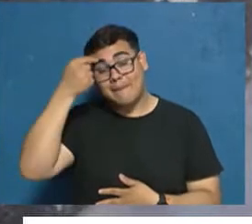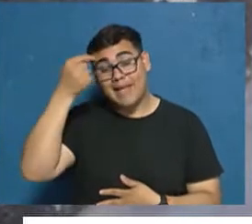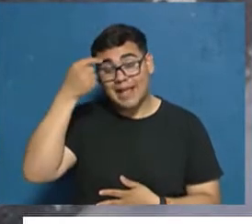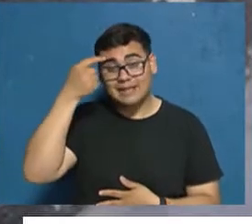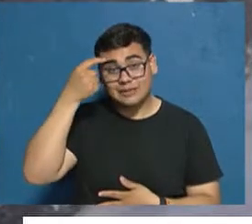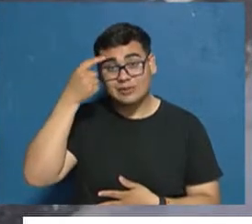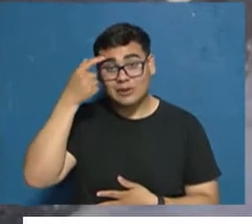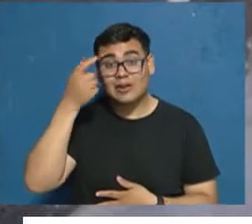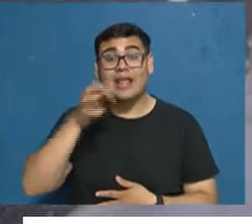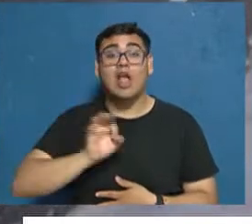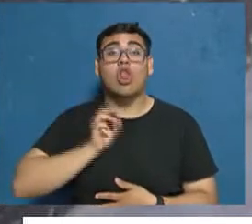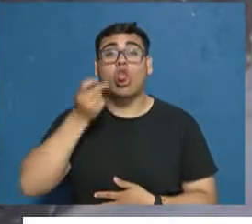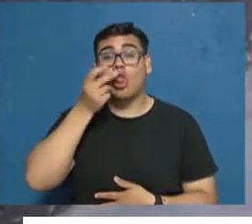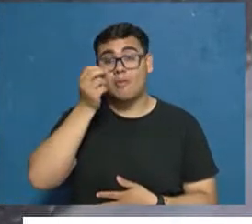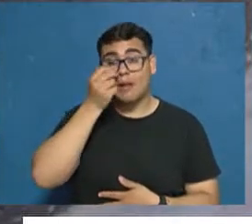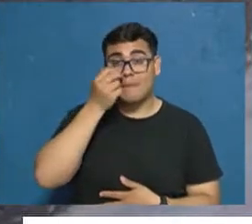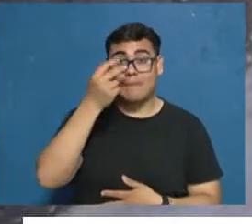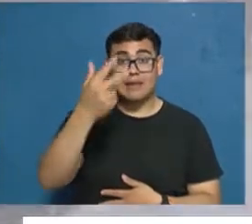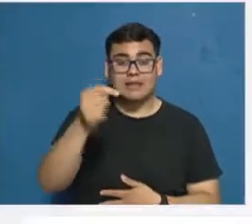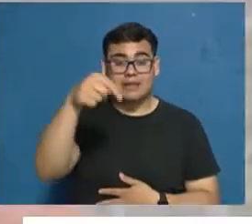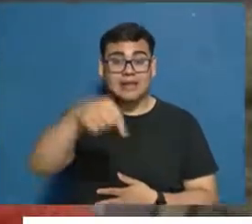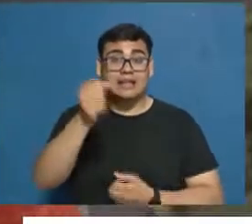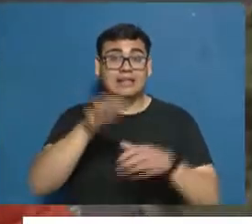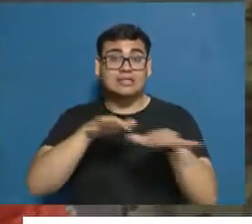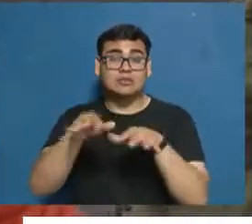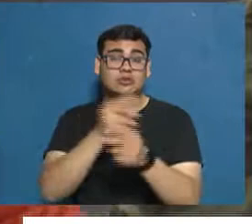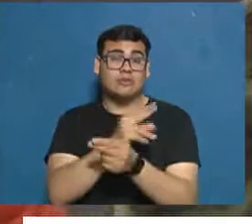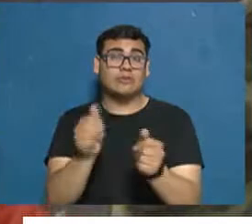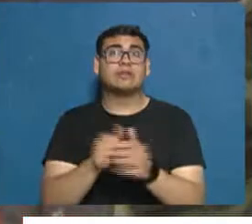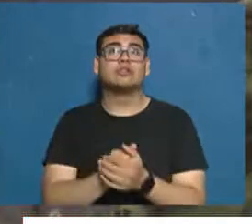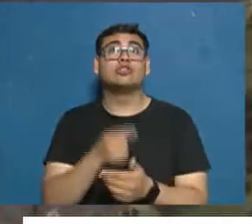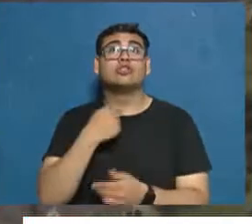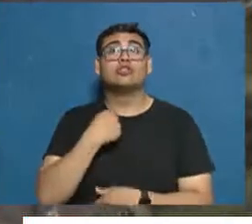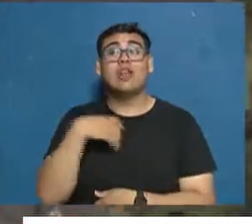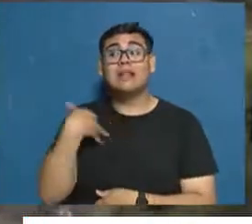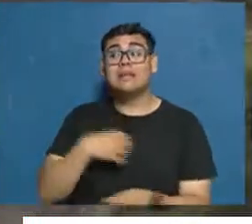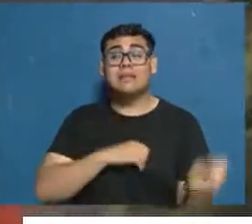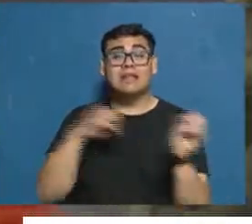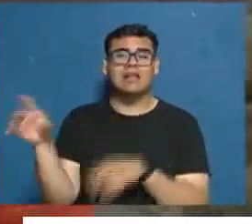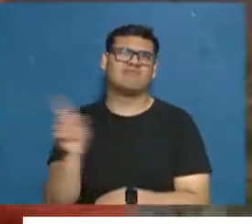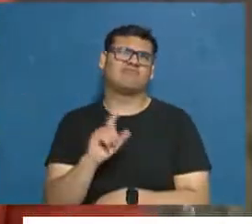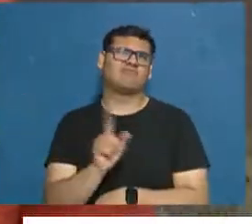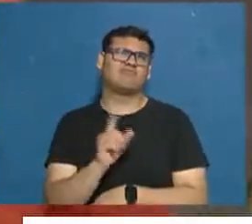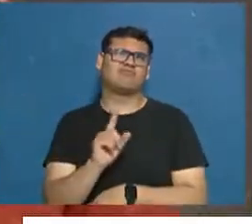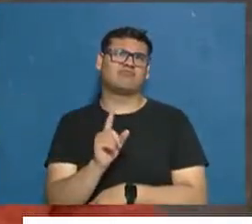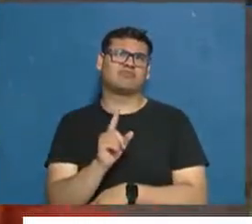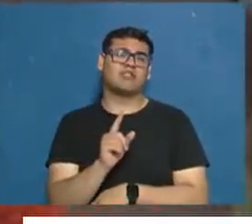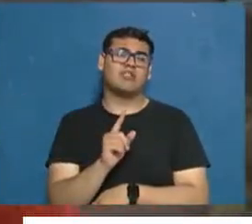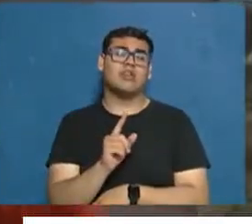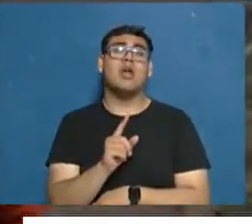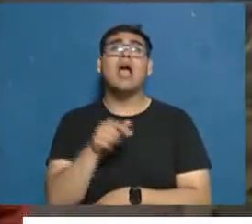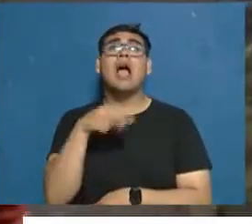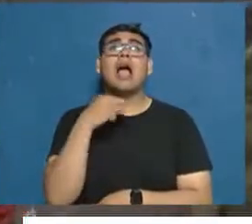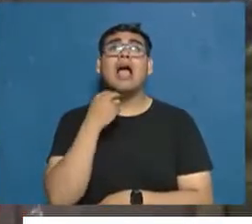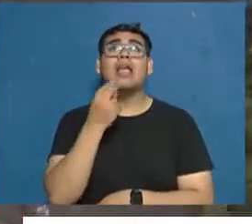en que en el 23 esto se termine. Yo no me iría del país, no me iría del país. ¿Eso le aconsejaría, por ejemplo, a un